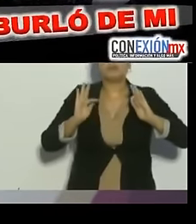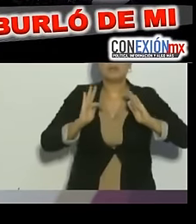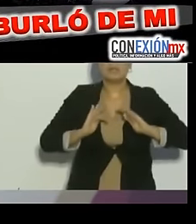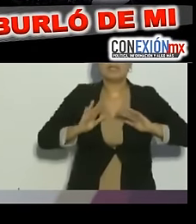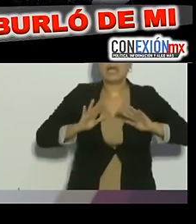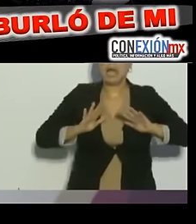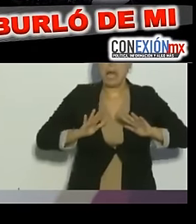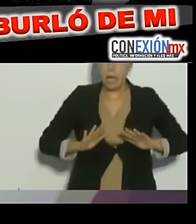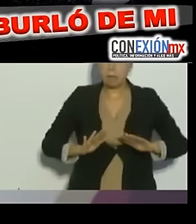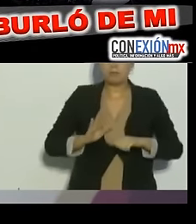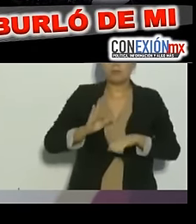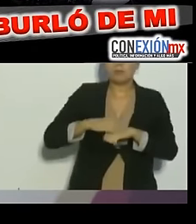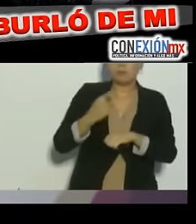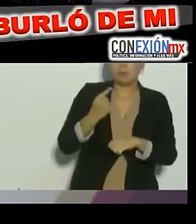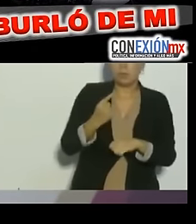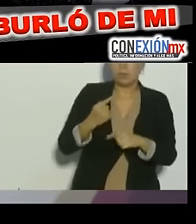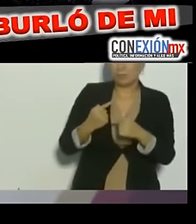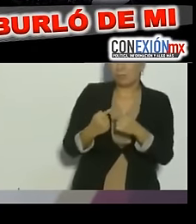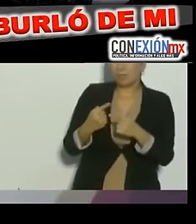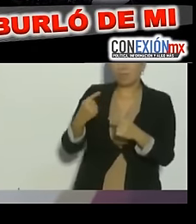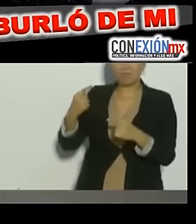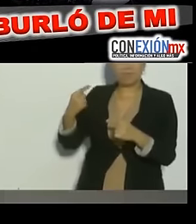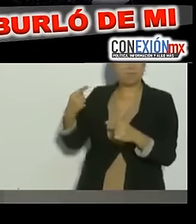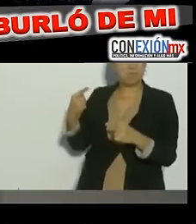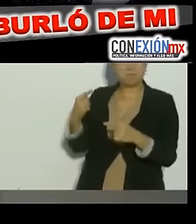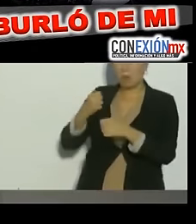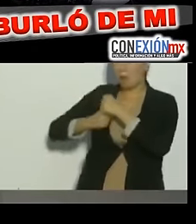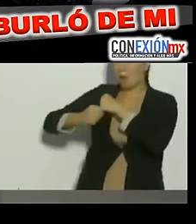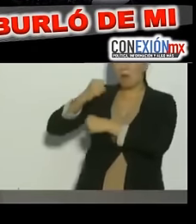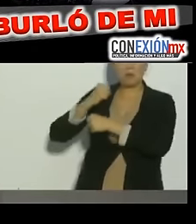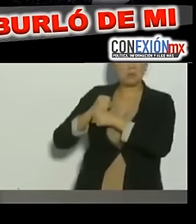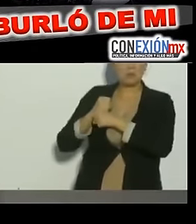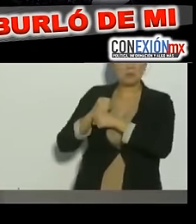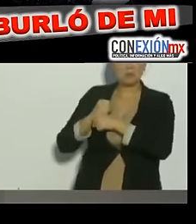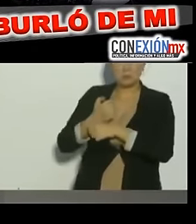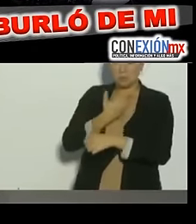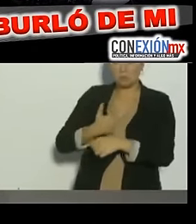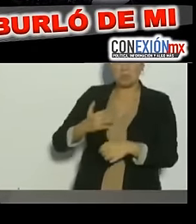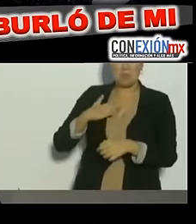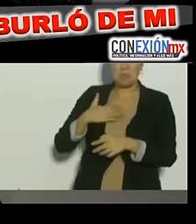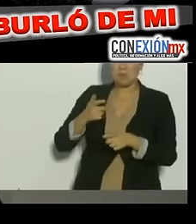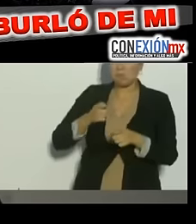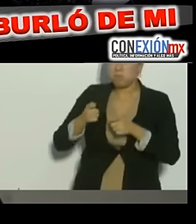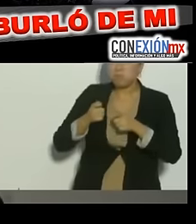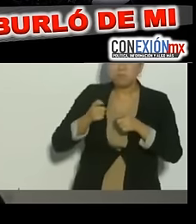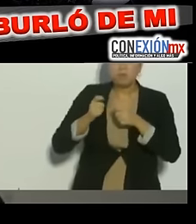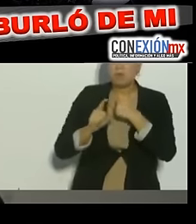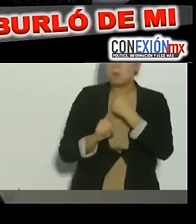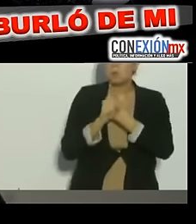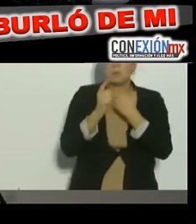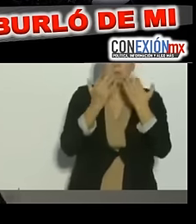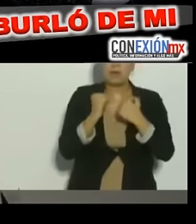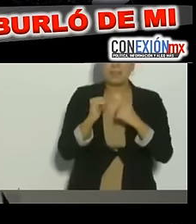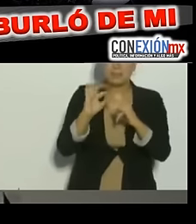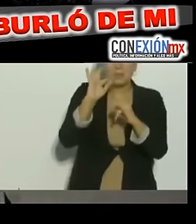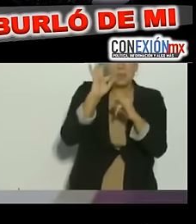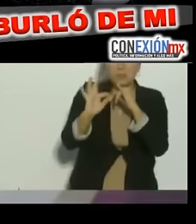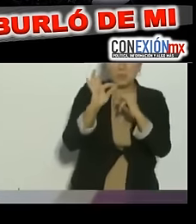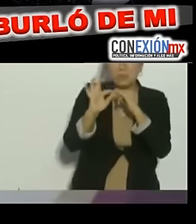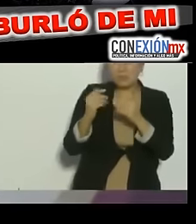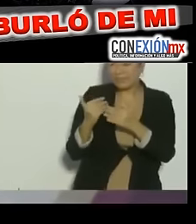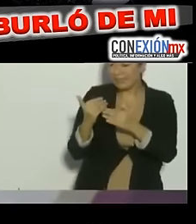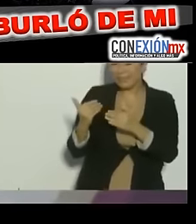sigen con derecho a que la comunidad histórica Cómo va a osar negar al rey llegue a territorio no o